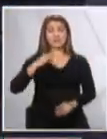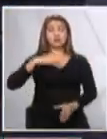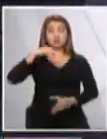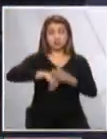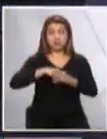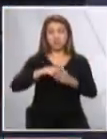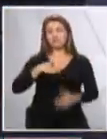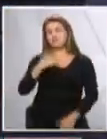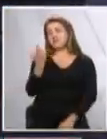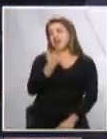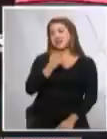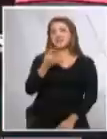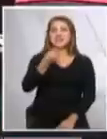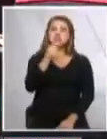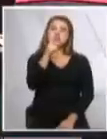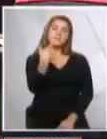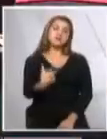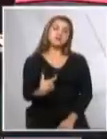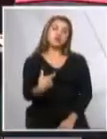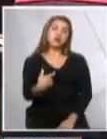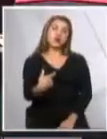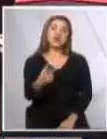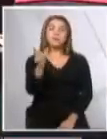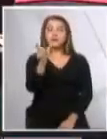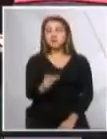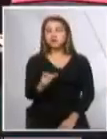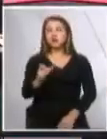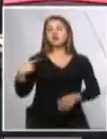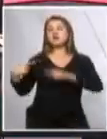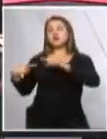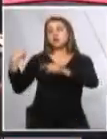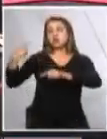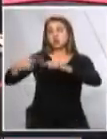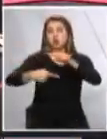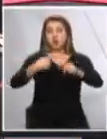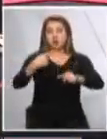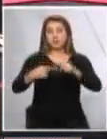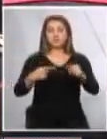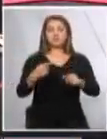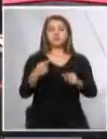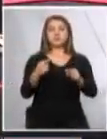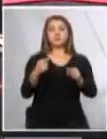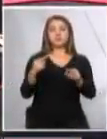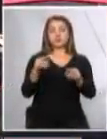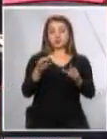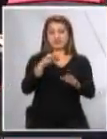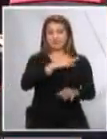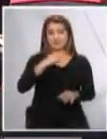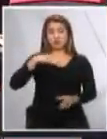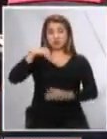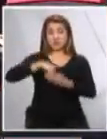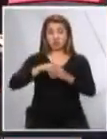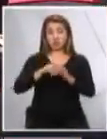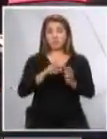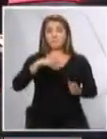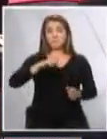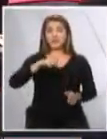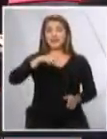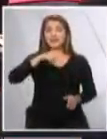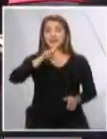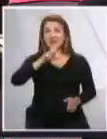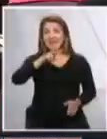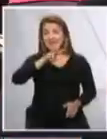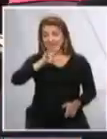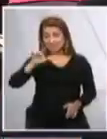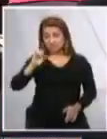A mí me da risa cuando alguien dice que una persona de trayectoria de independiente de Rodrigo, ¿eh? Porque o del ministro Peña Aguilillo, de